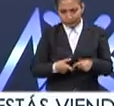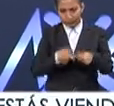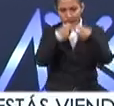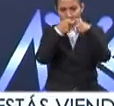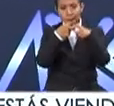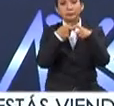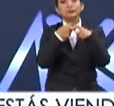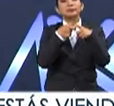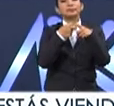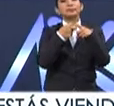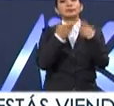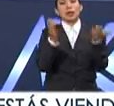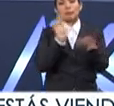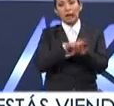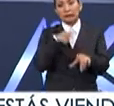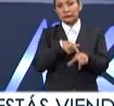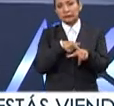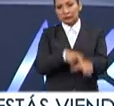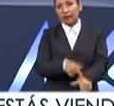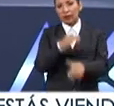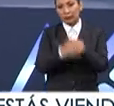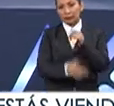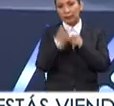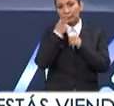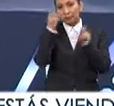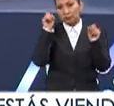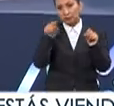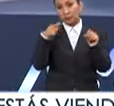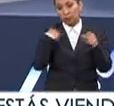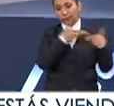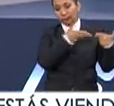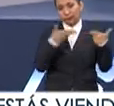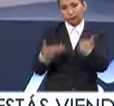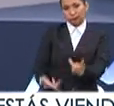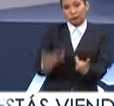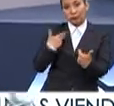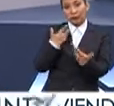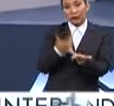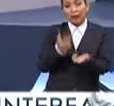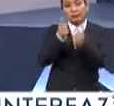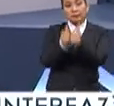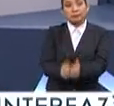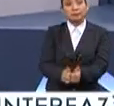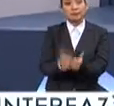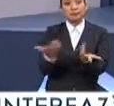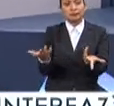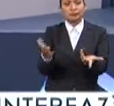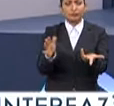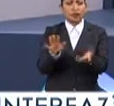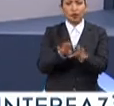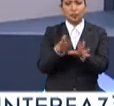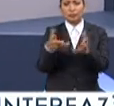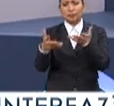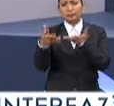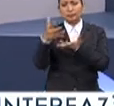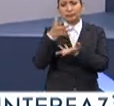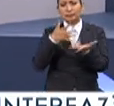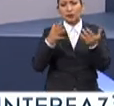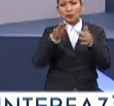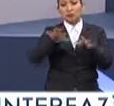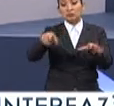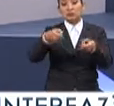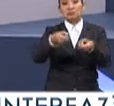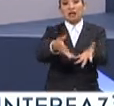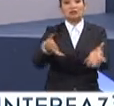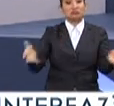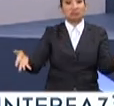sé una pequeña pausa y podemos cerrar hablando también de este legado que se dejan que se queda pues un poco a la intemperie